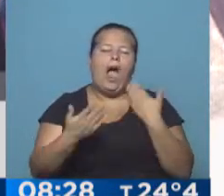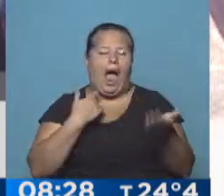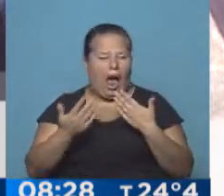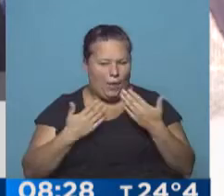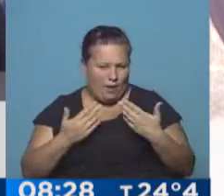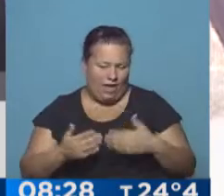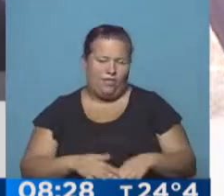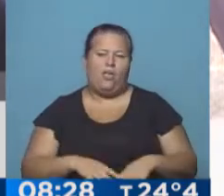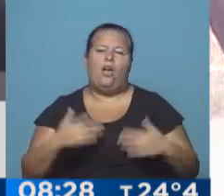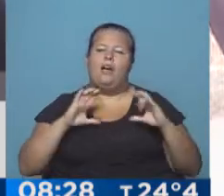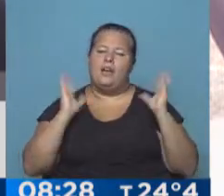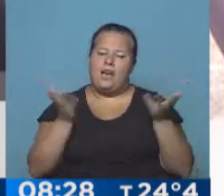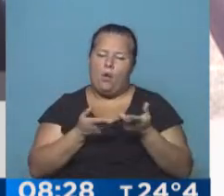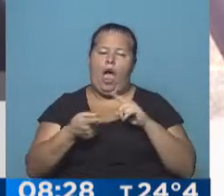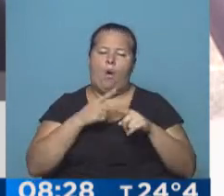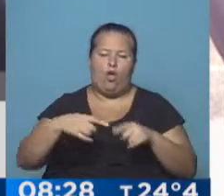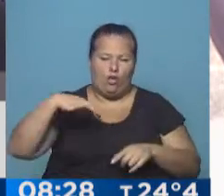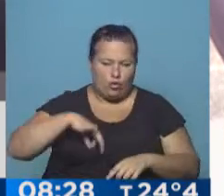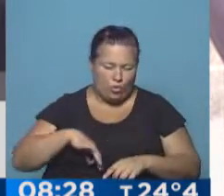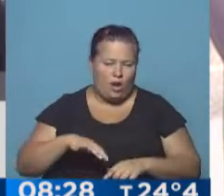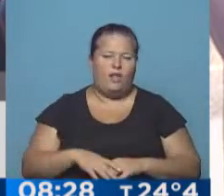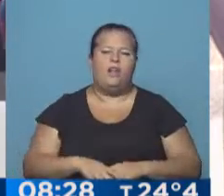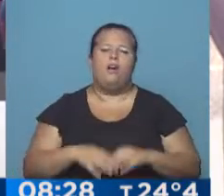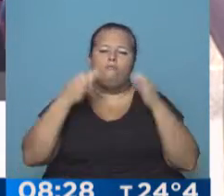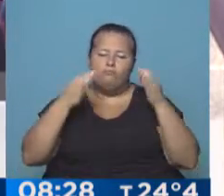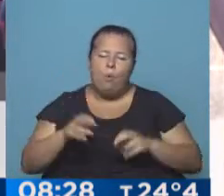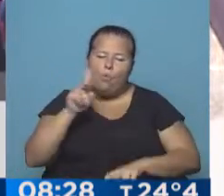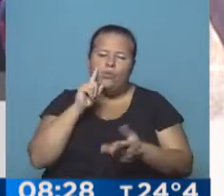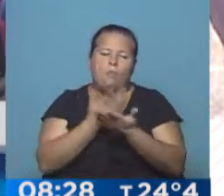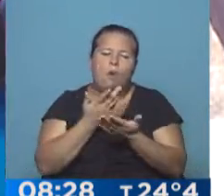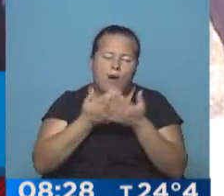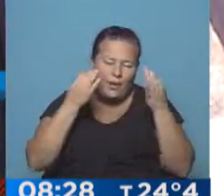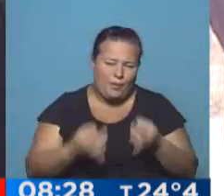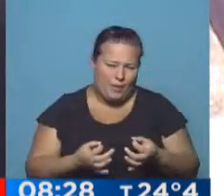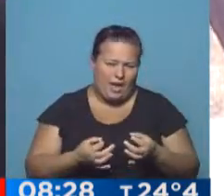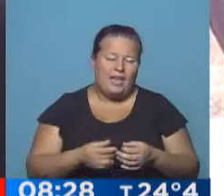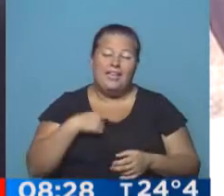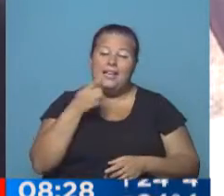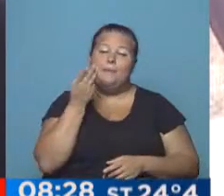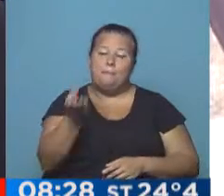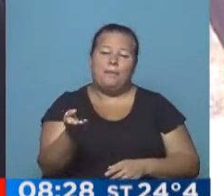diálogo, sentándose a la paritaria, formalizando la propuesta, que es lo que